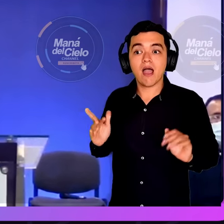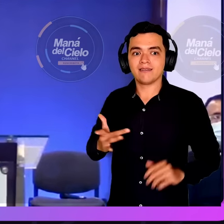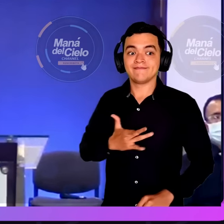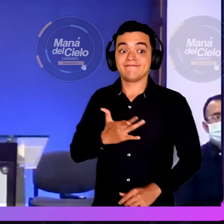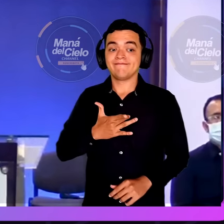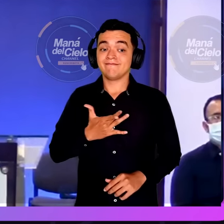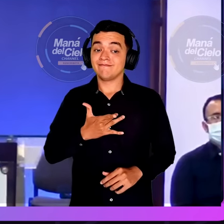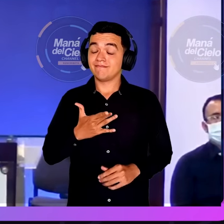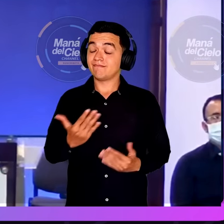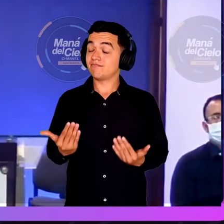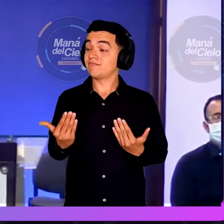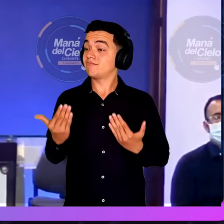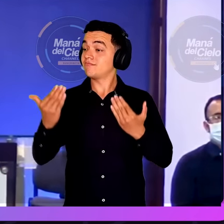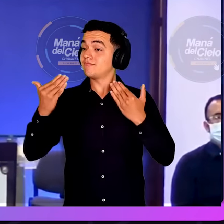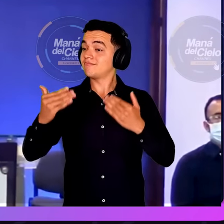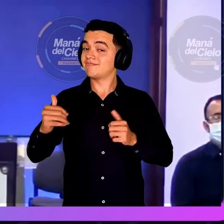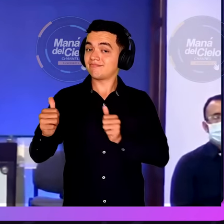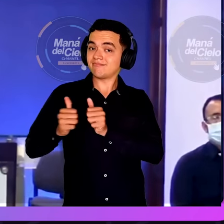privilegios,